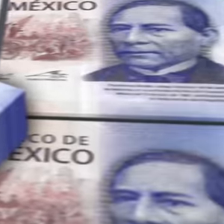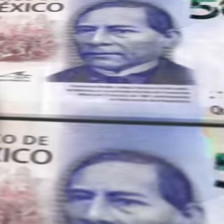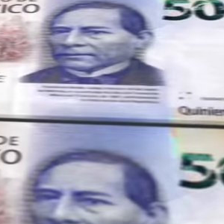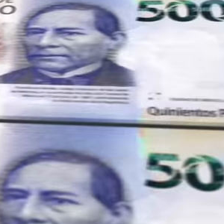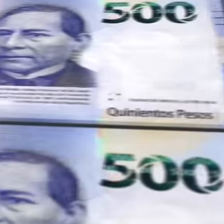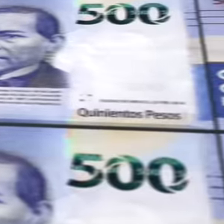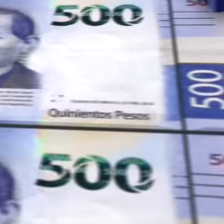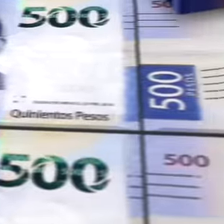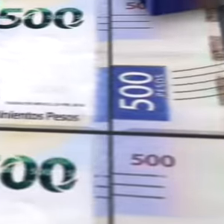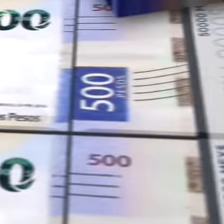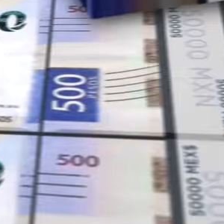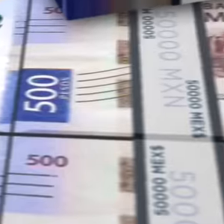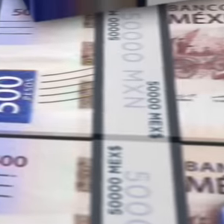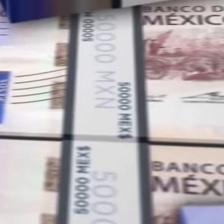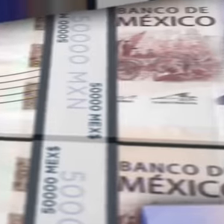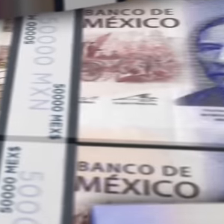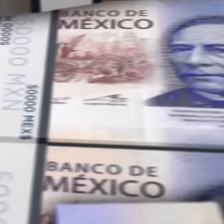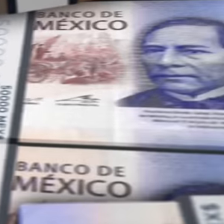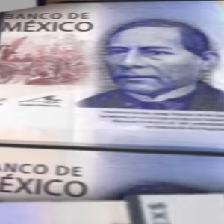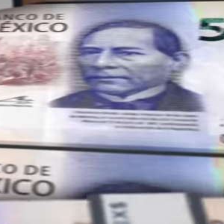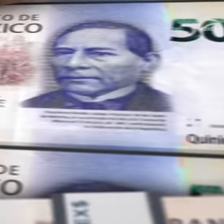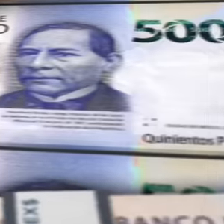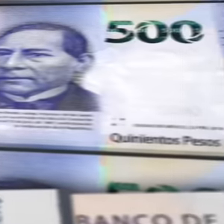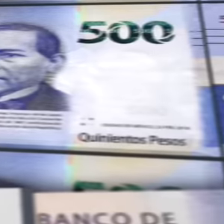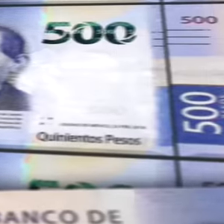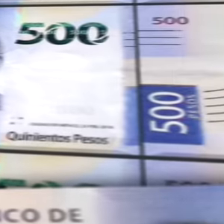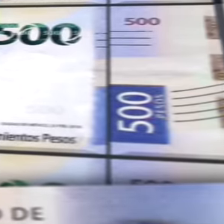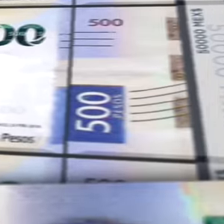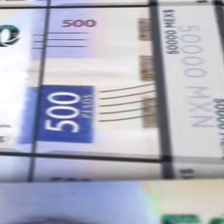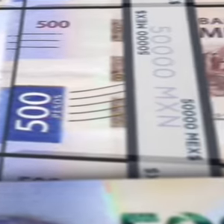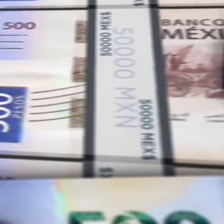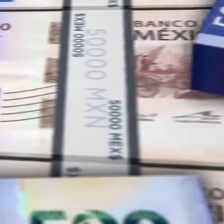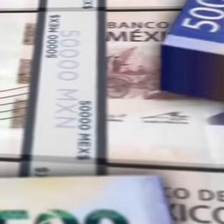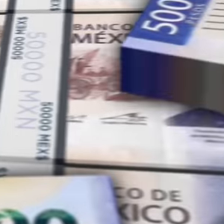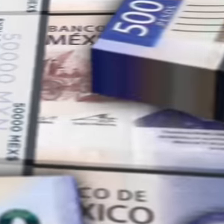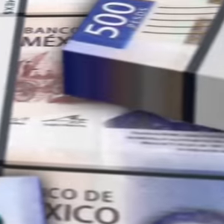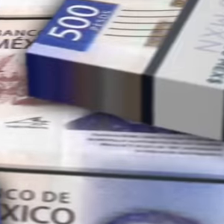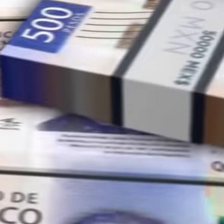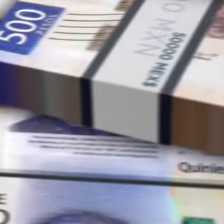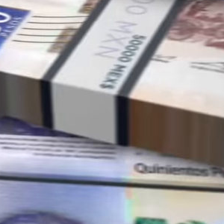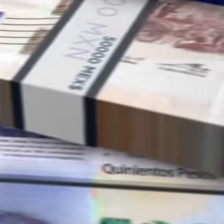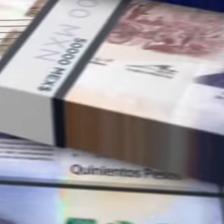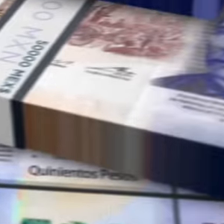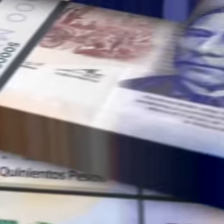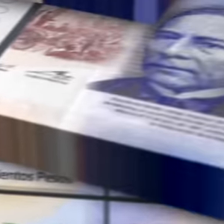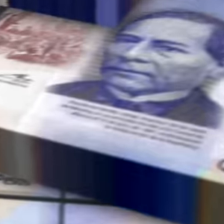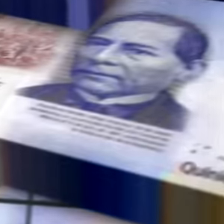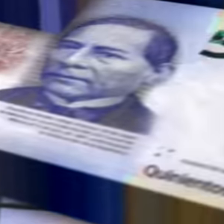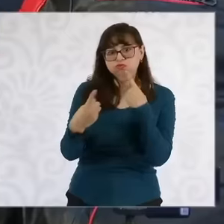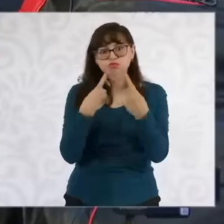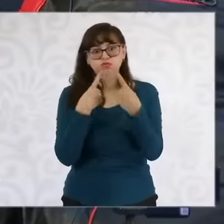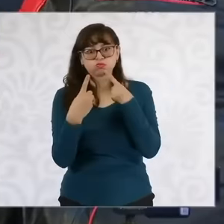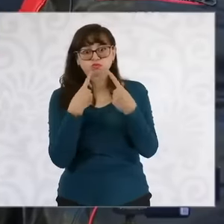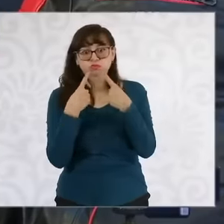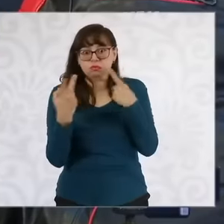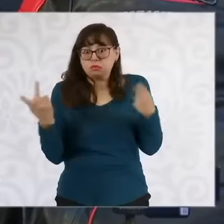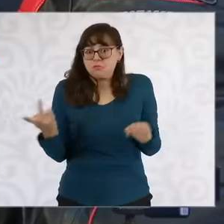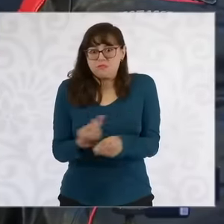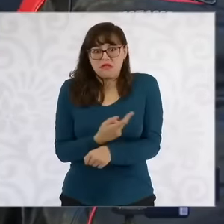ministros. Había negociaciones con la Secretaría de Gobernación o reuniones precisamente para hablar sobre esto.